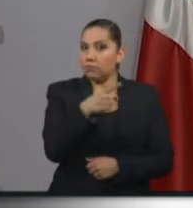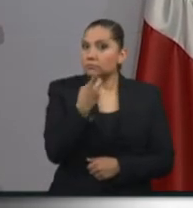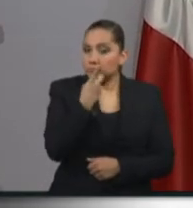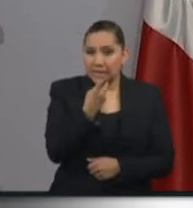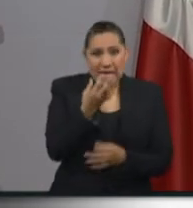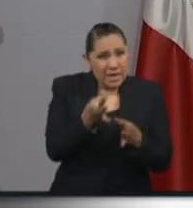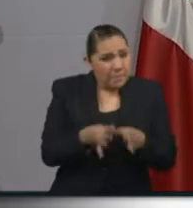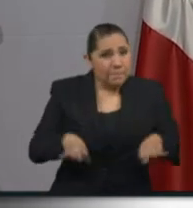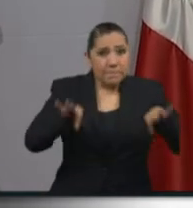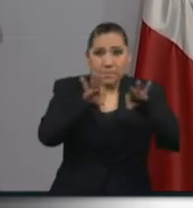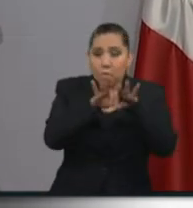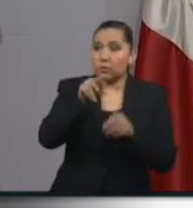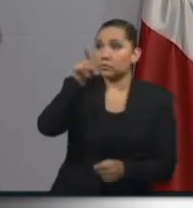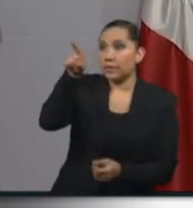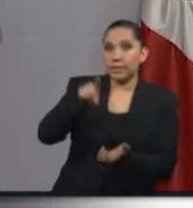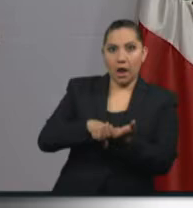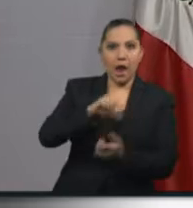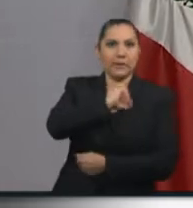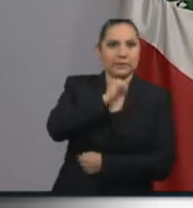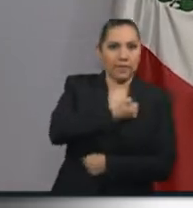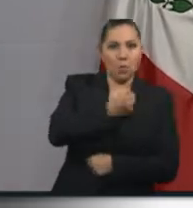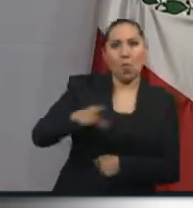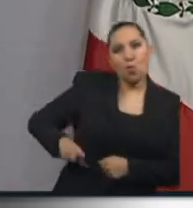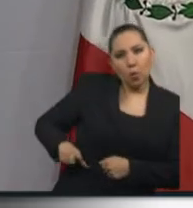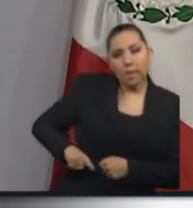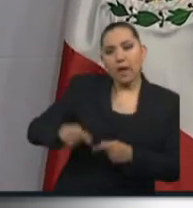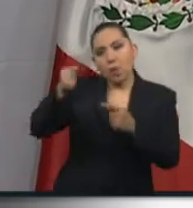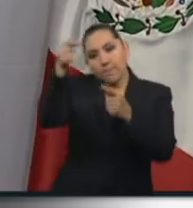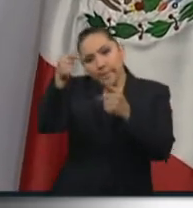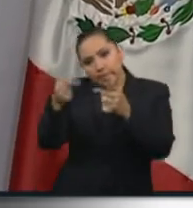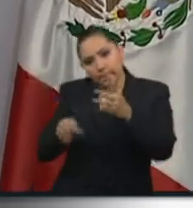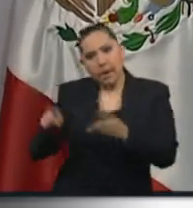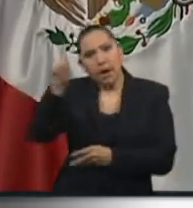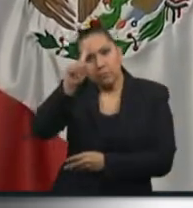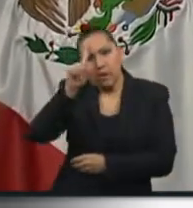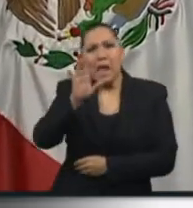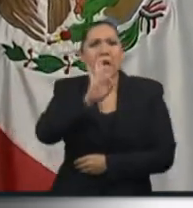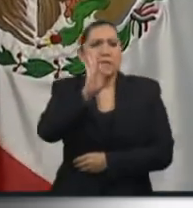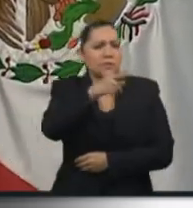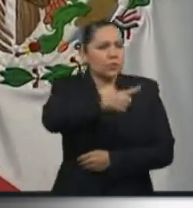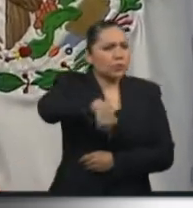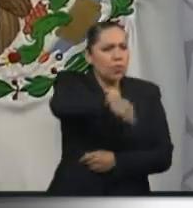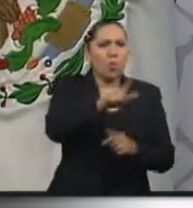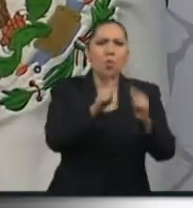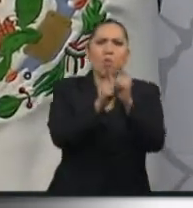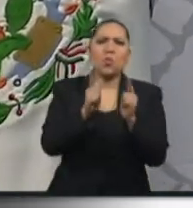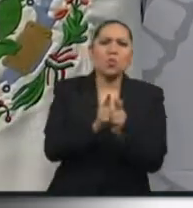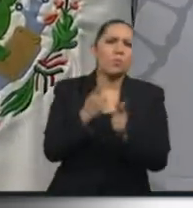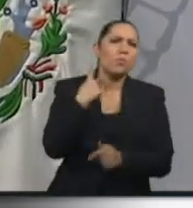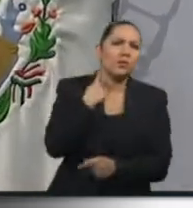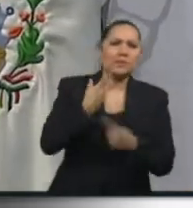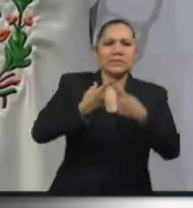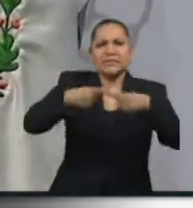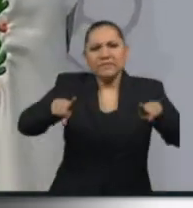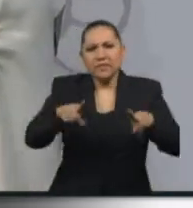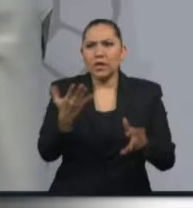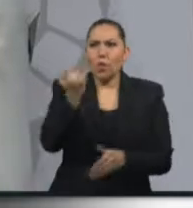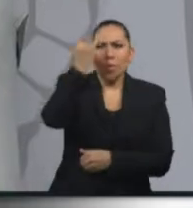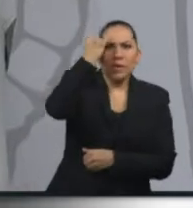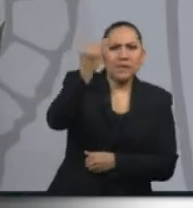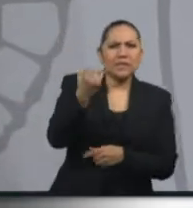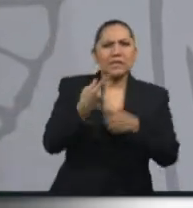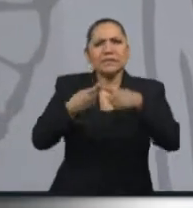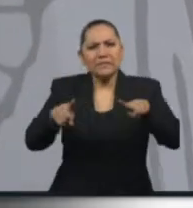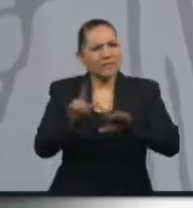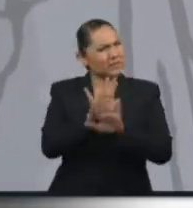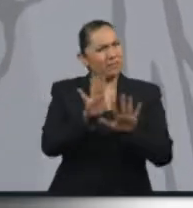importar filias, fobias, ni colores partidistas o diferencias ideológicas. Lo anterior a través de un comunicado en el que la legisladora